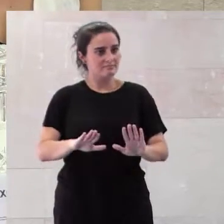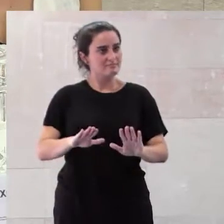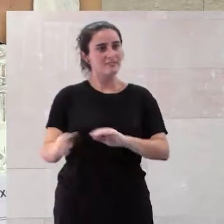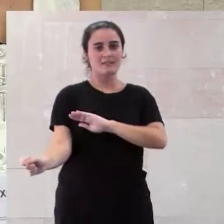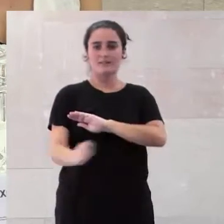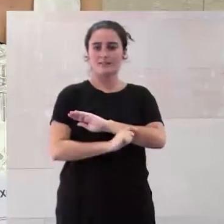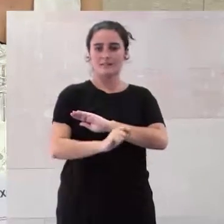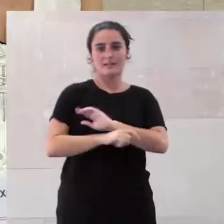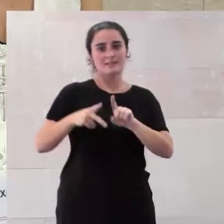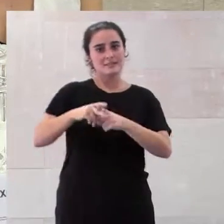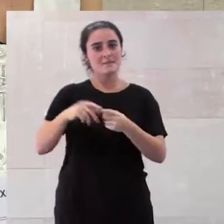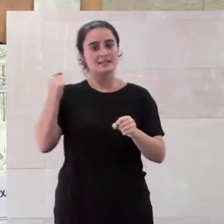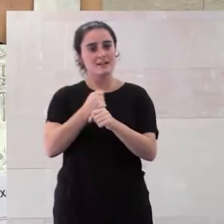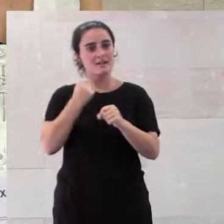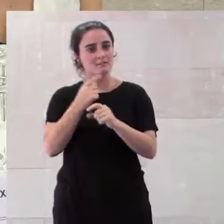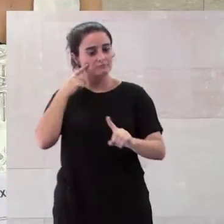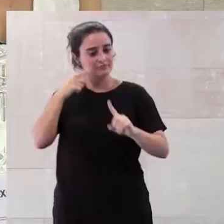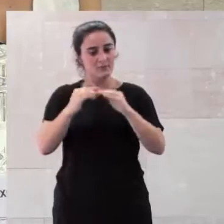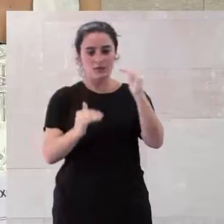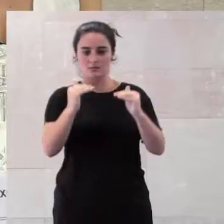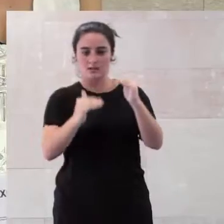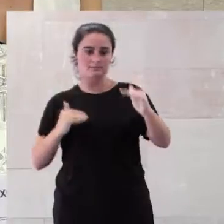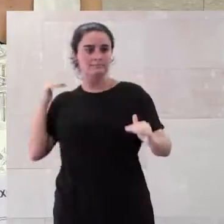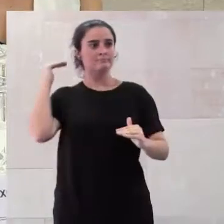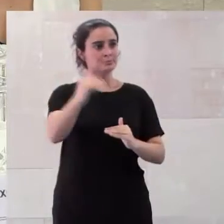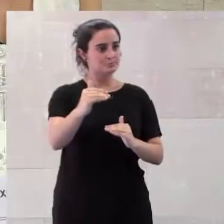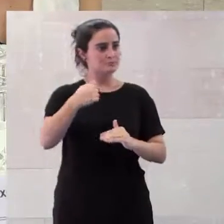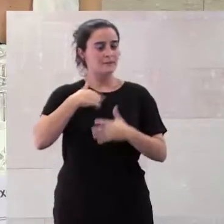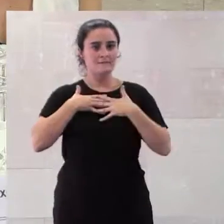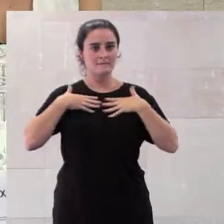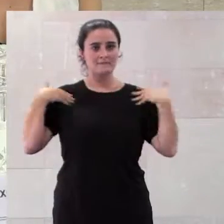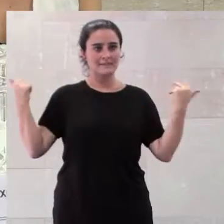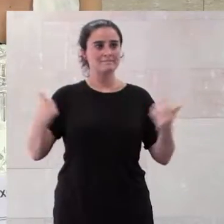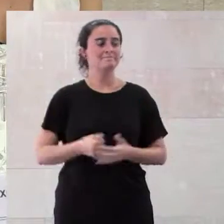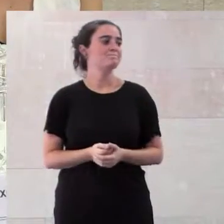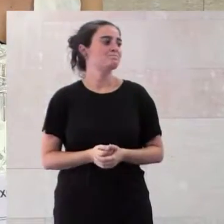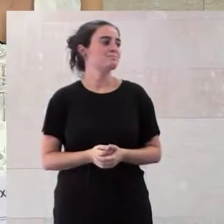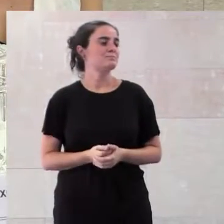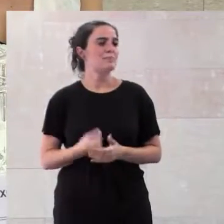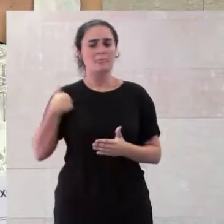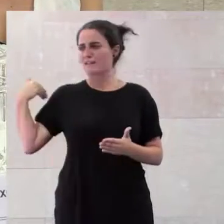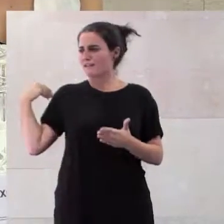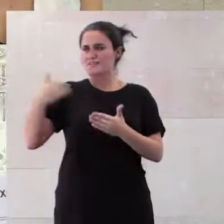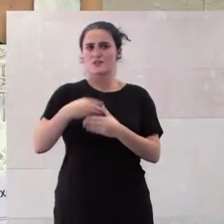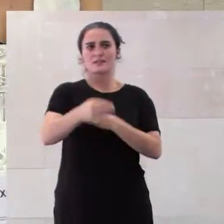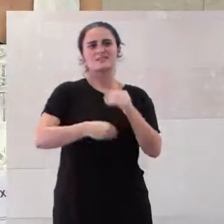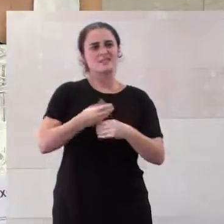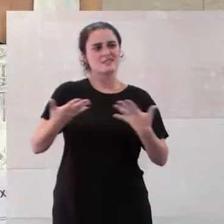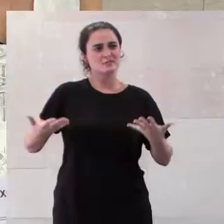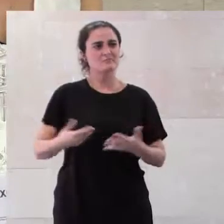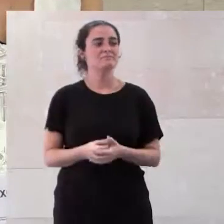estrategias y herramientas para superar esas desigualdades. Y me pareció apasionante. ¿Qué he hecho hasta ahora?